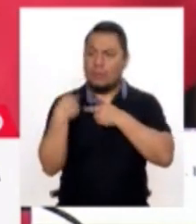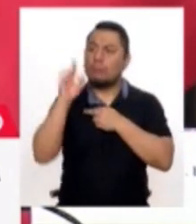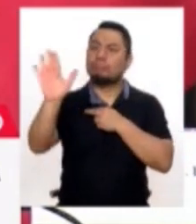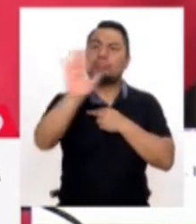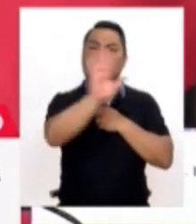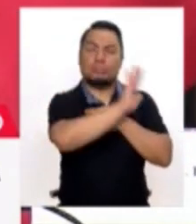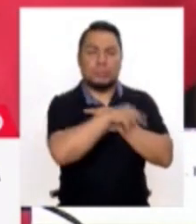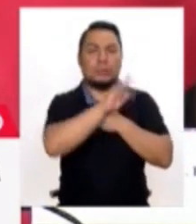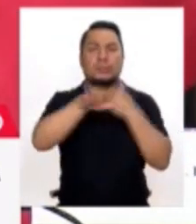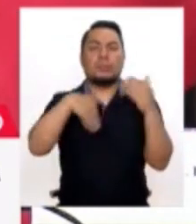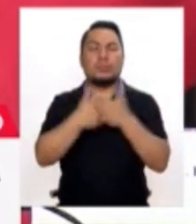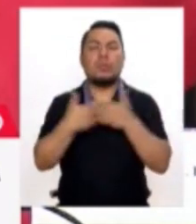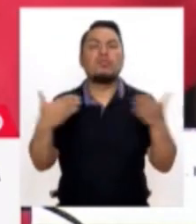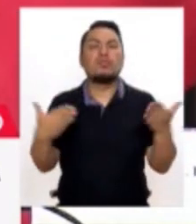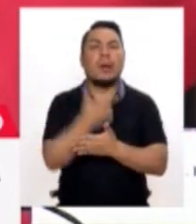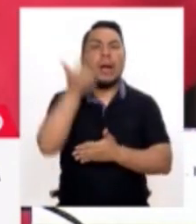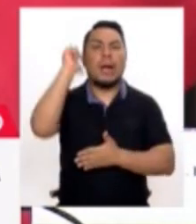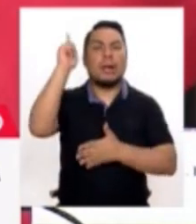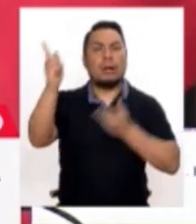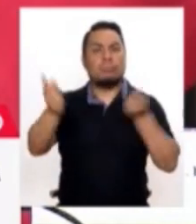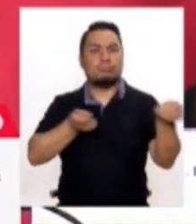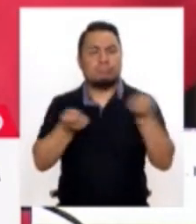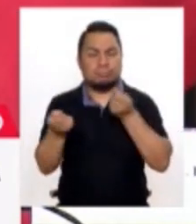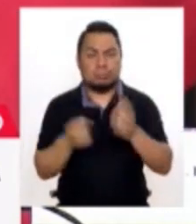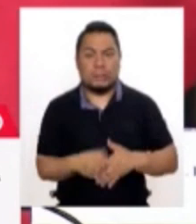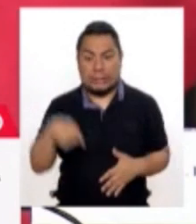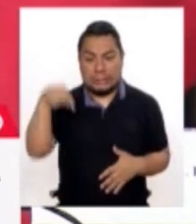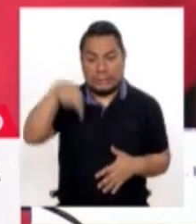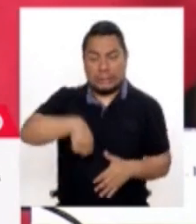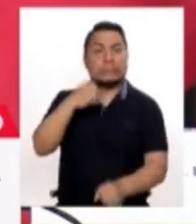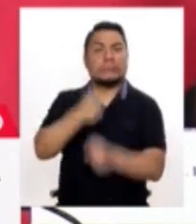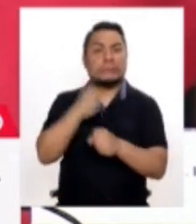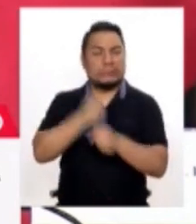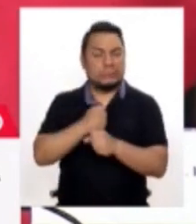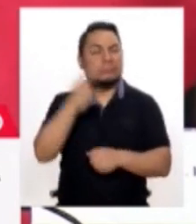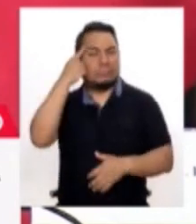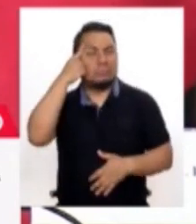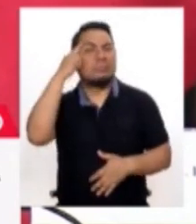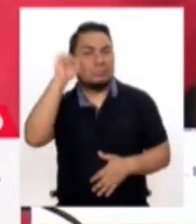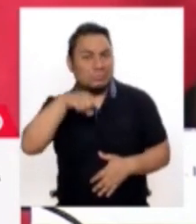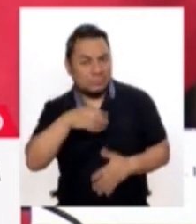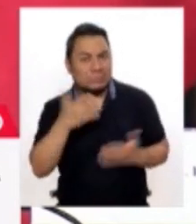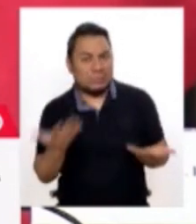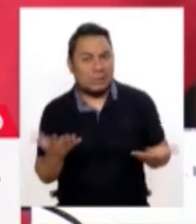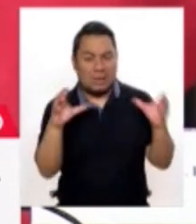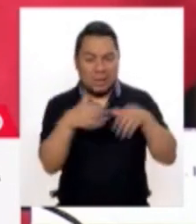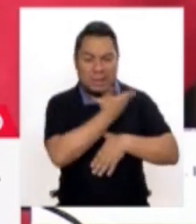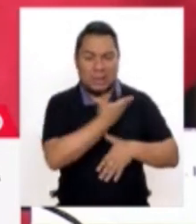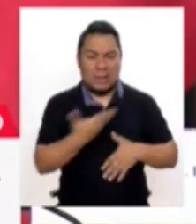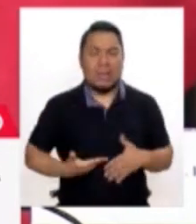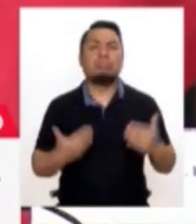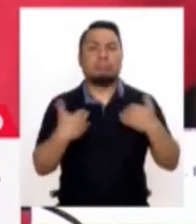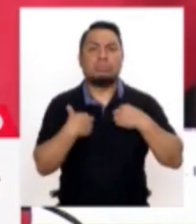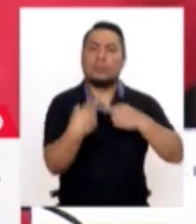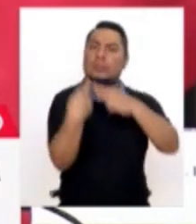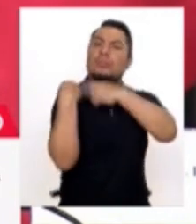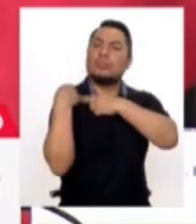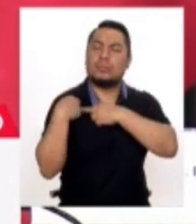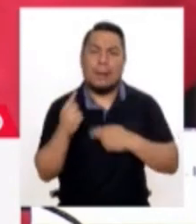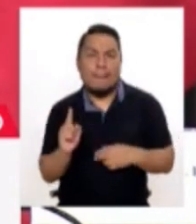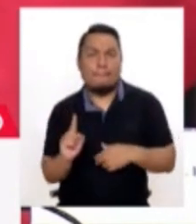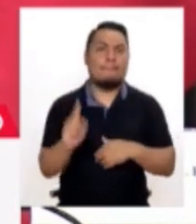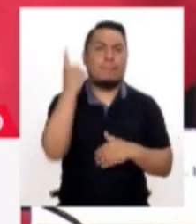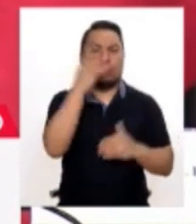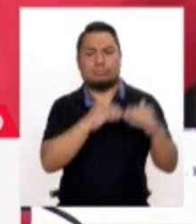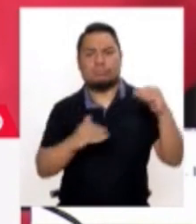un nuevo tipo de liderazgo. En este trabajo, claro está, el Ejecutivo tiene una responsabilidad de primer